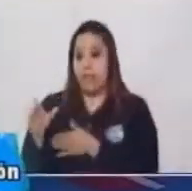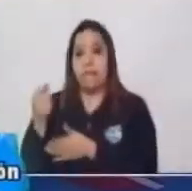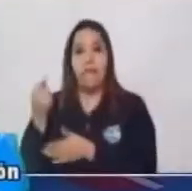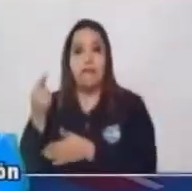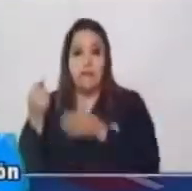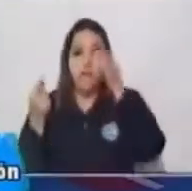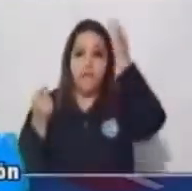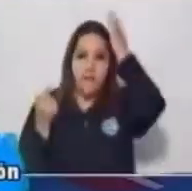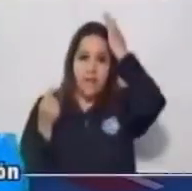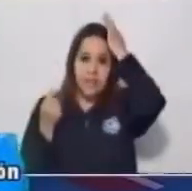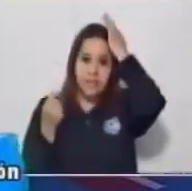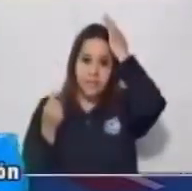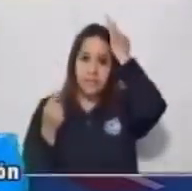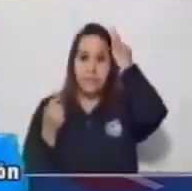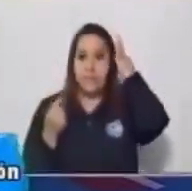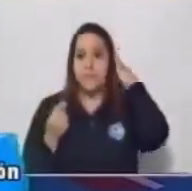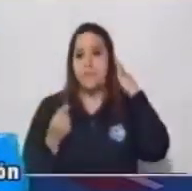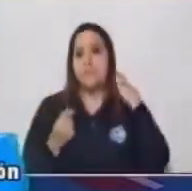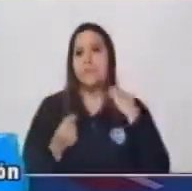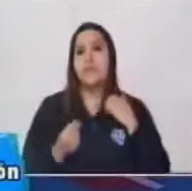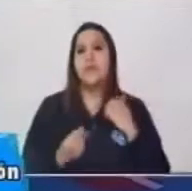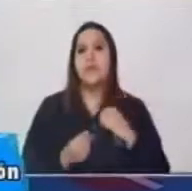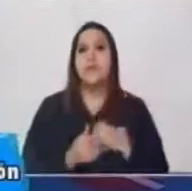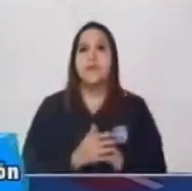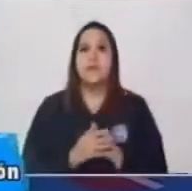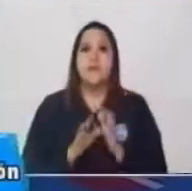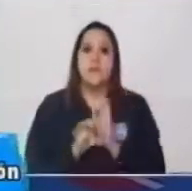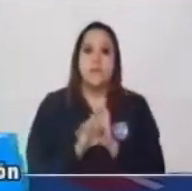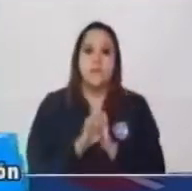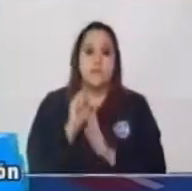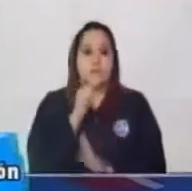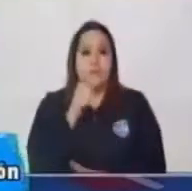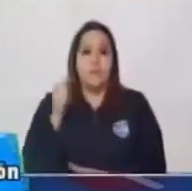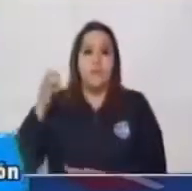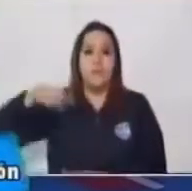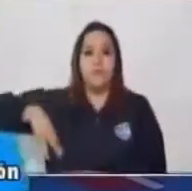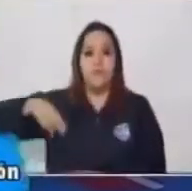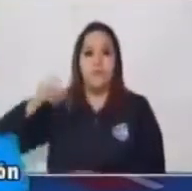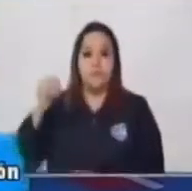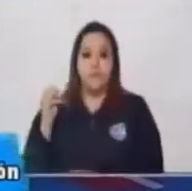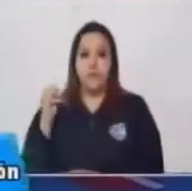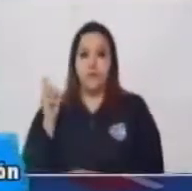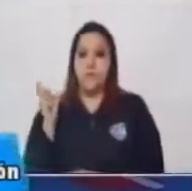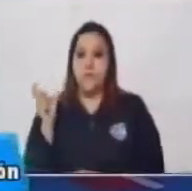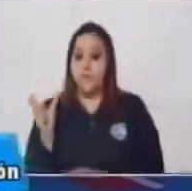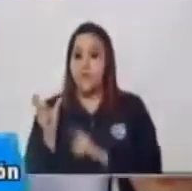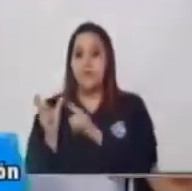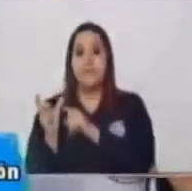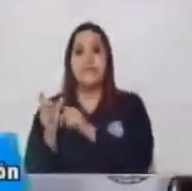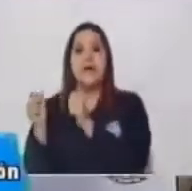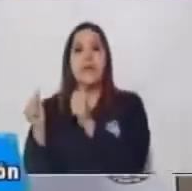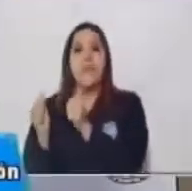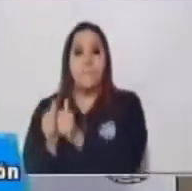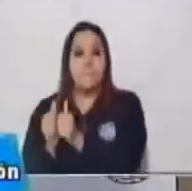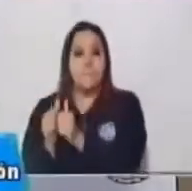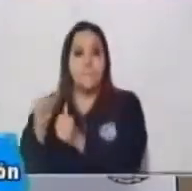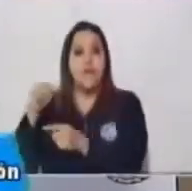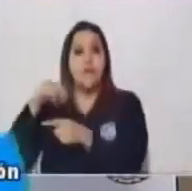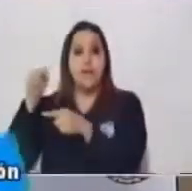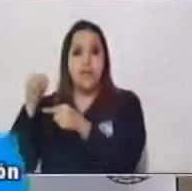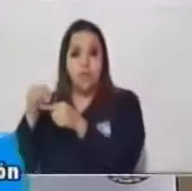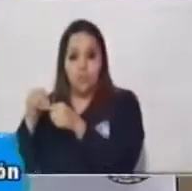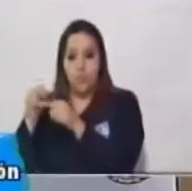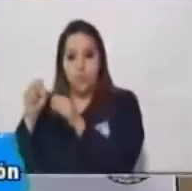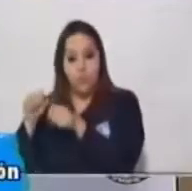identificando solamente la palabra papá? Los modificadores directos acompañan al núcleo directamente. Puede ser